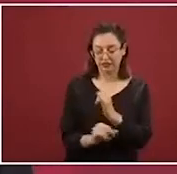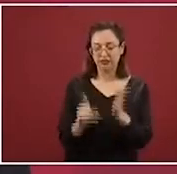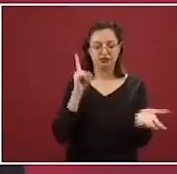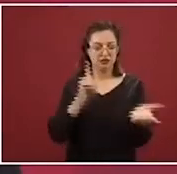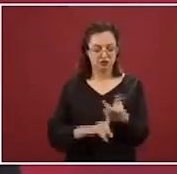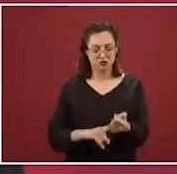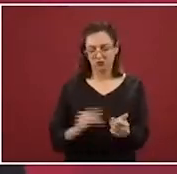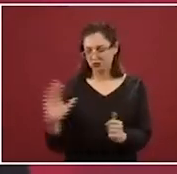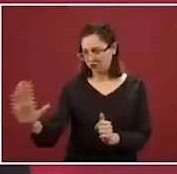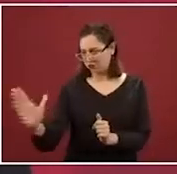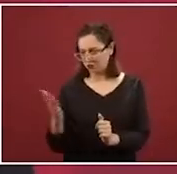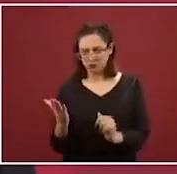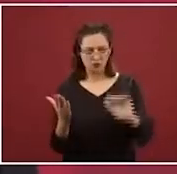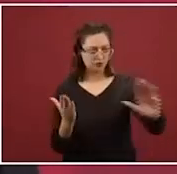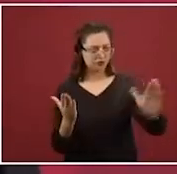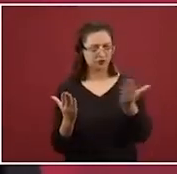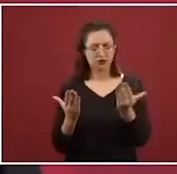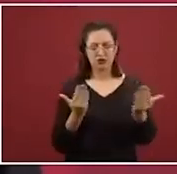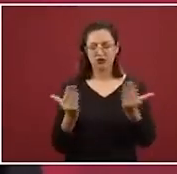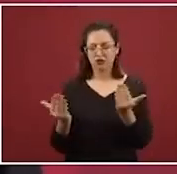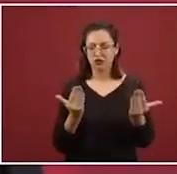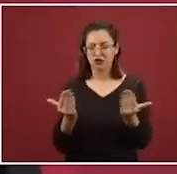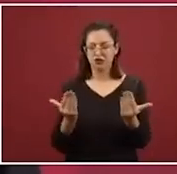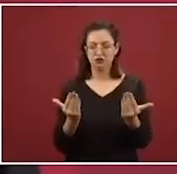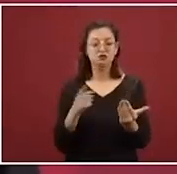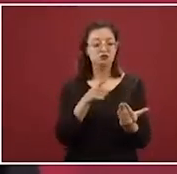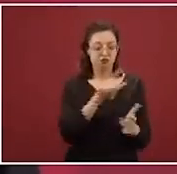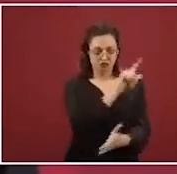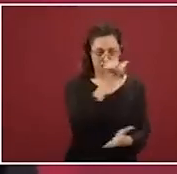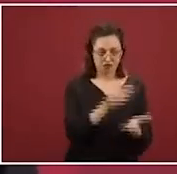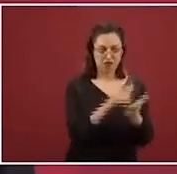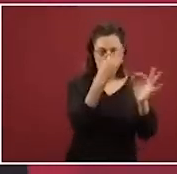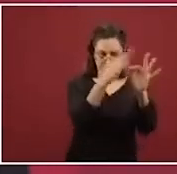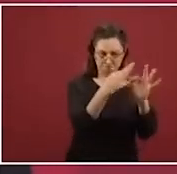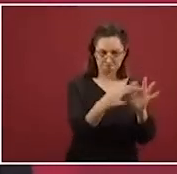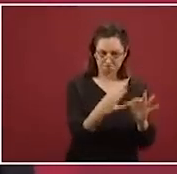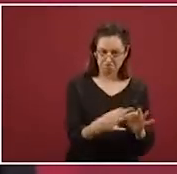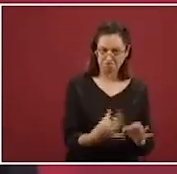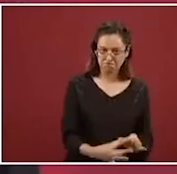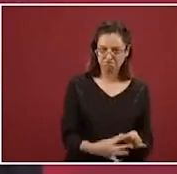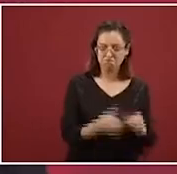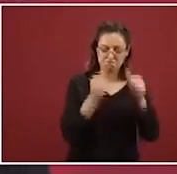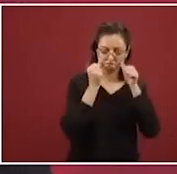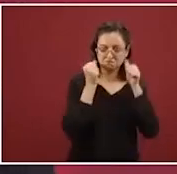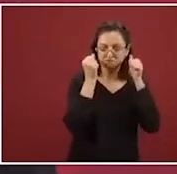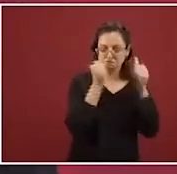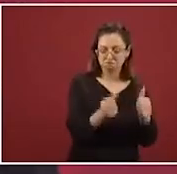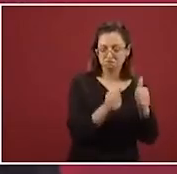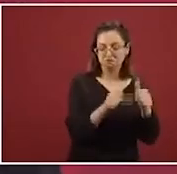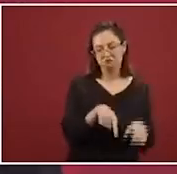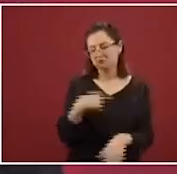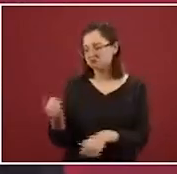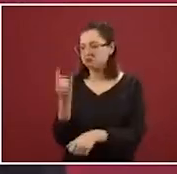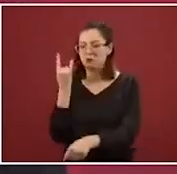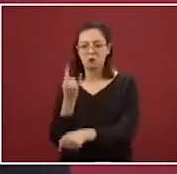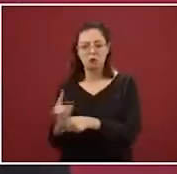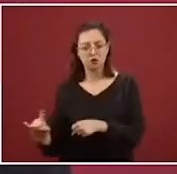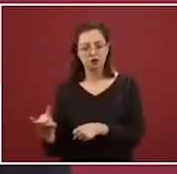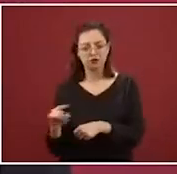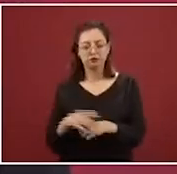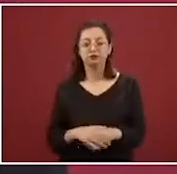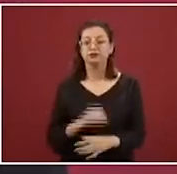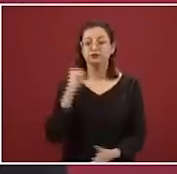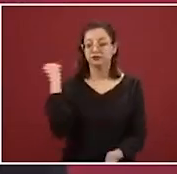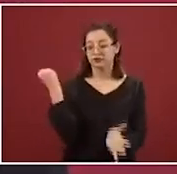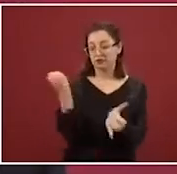entre proveedores que cumplen con la ley y atienden a nuestro mercado y aquellos que no lo hacen. Este